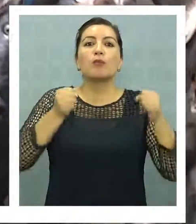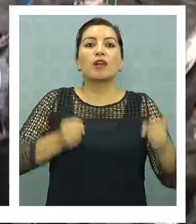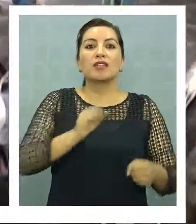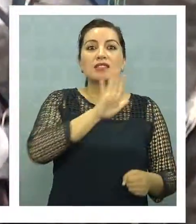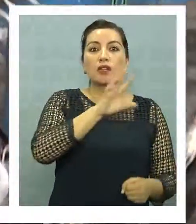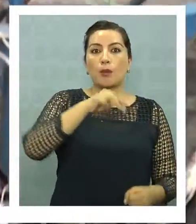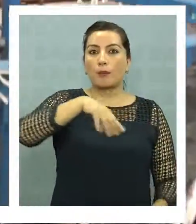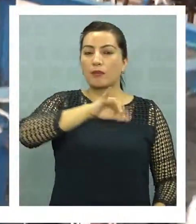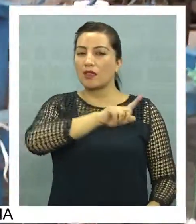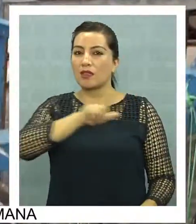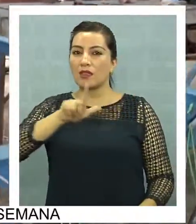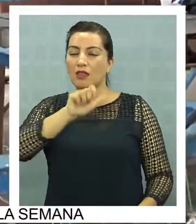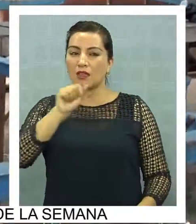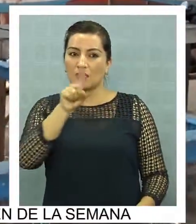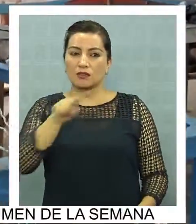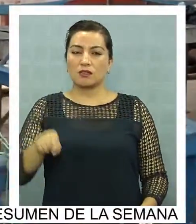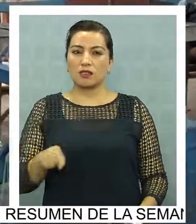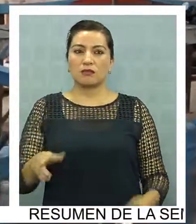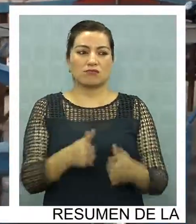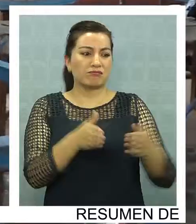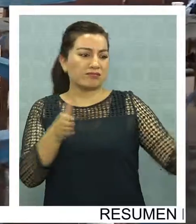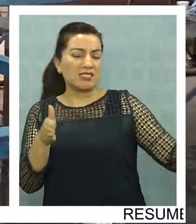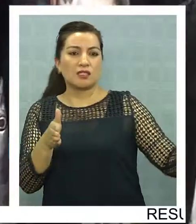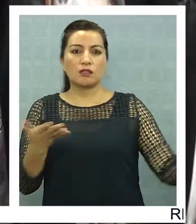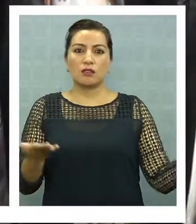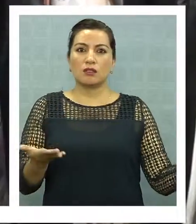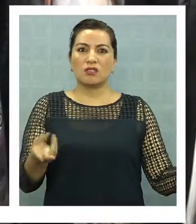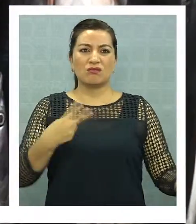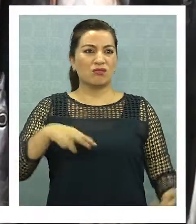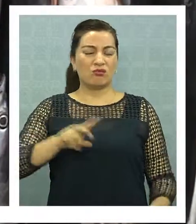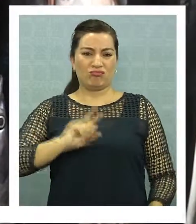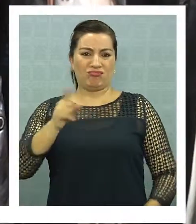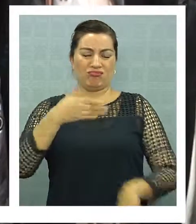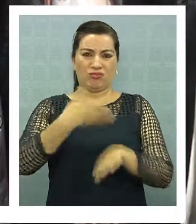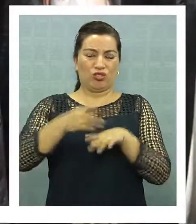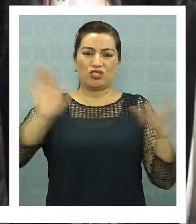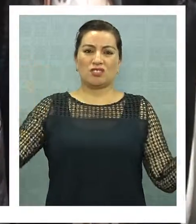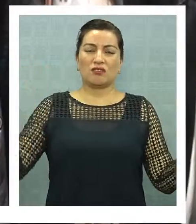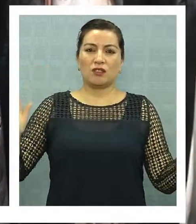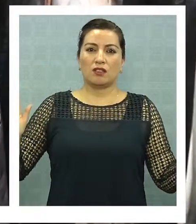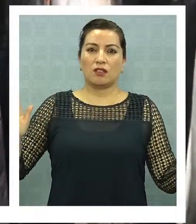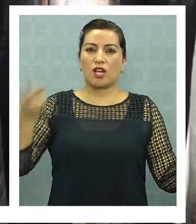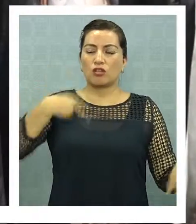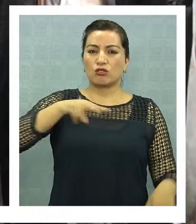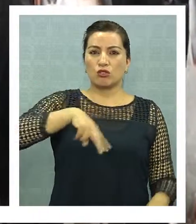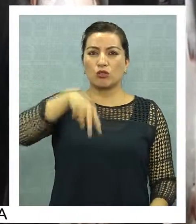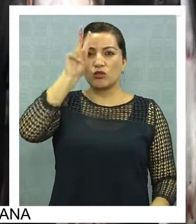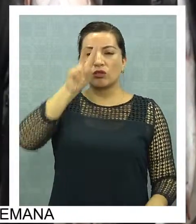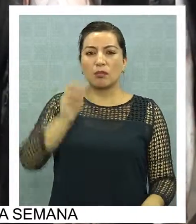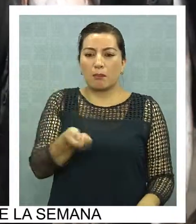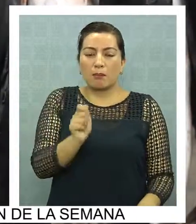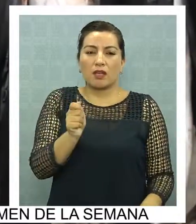de pesca artesanal. Mala, no nos sirve, al menos a nosotros los pescadores acá para el norte no nos sirve, porque